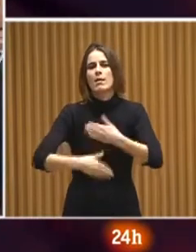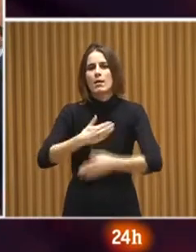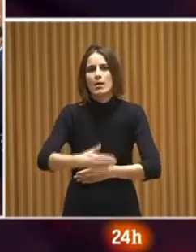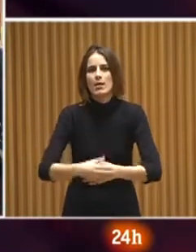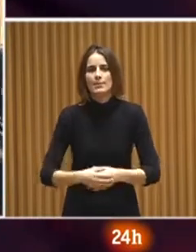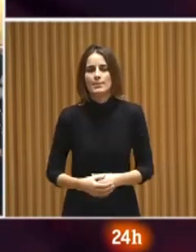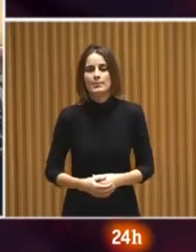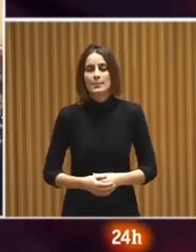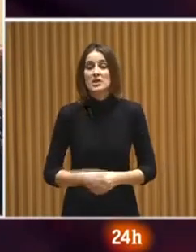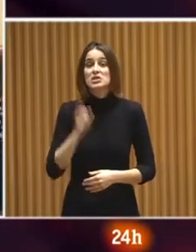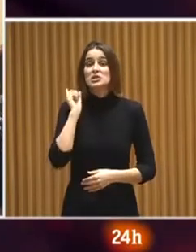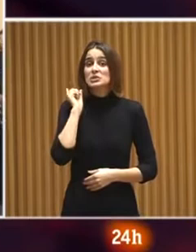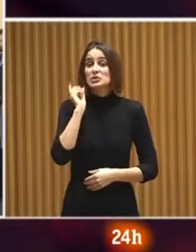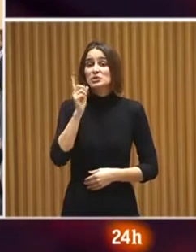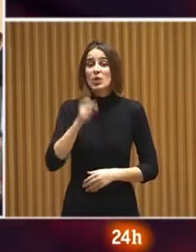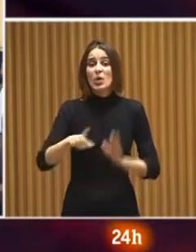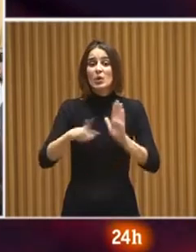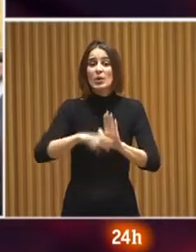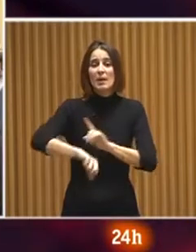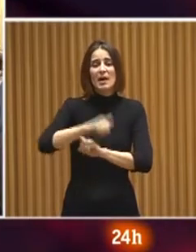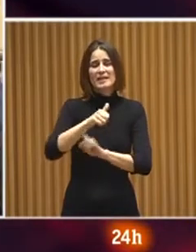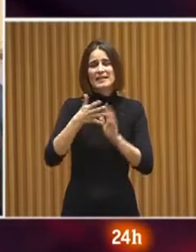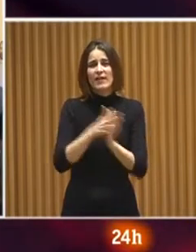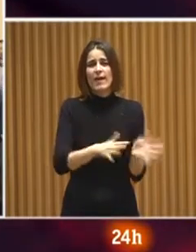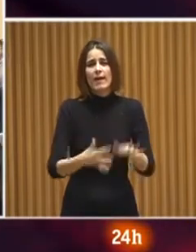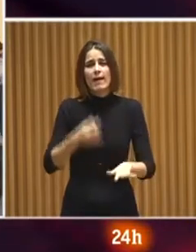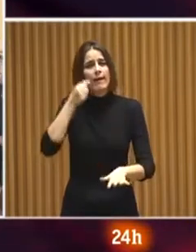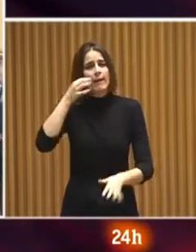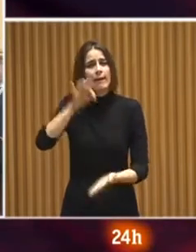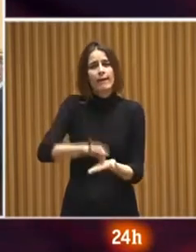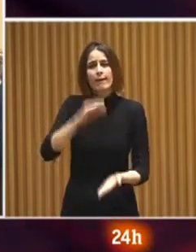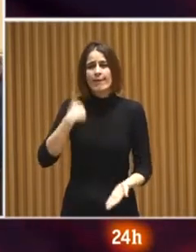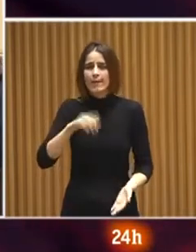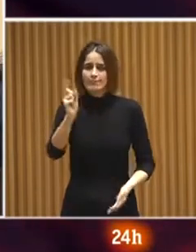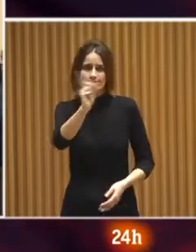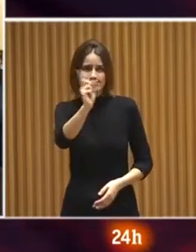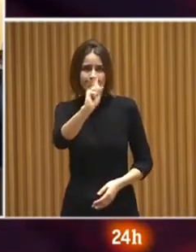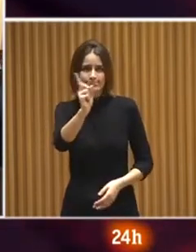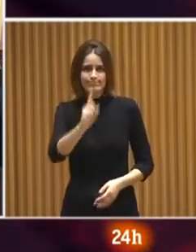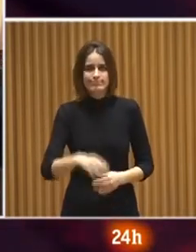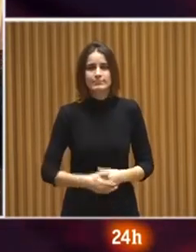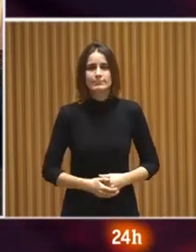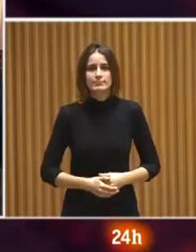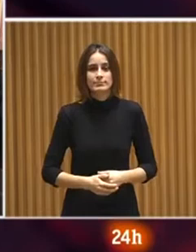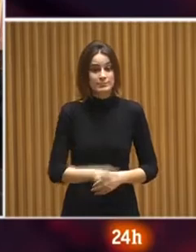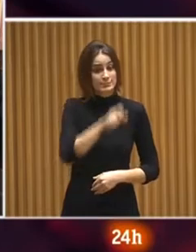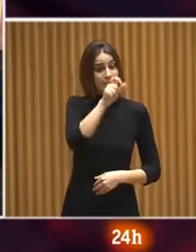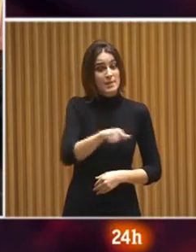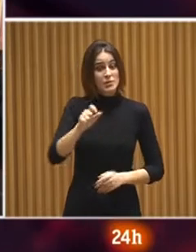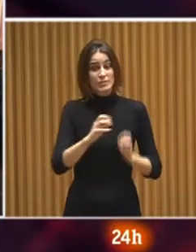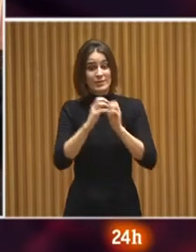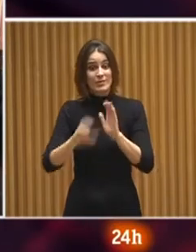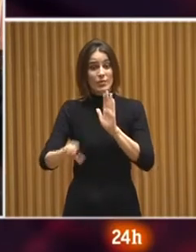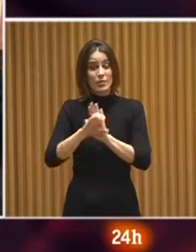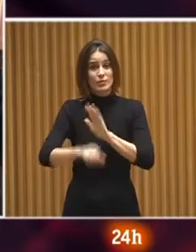una norma. Los constituyentes no se limitaron a lo entonces posible. Por el contrario, asumieron